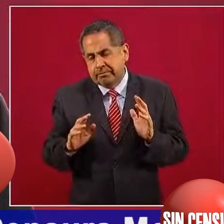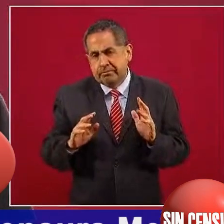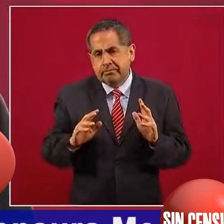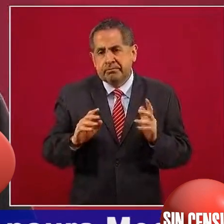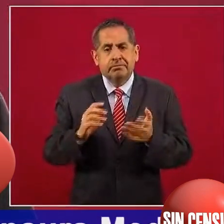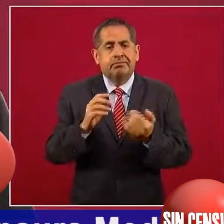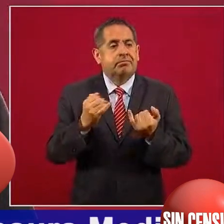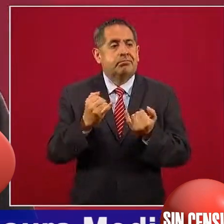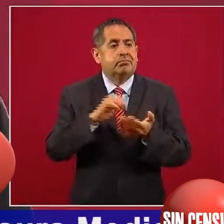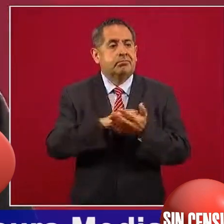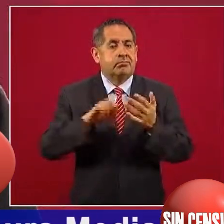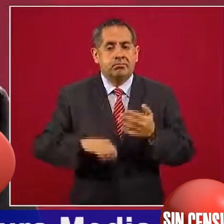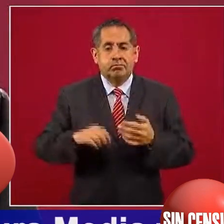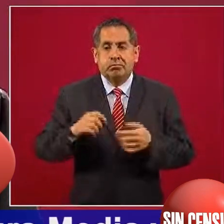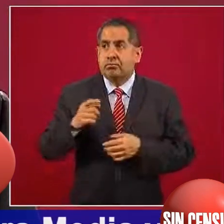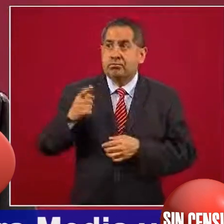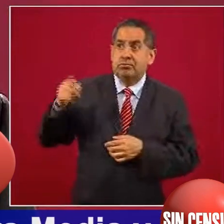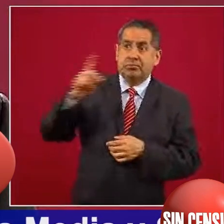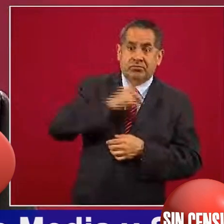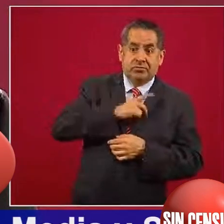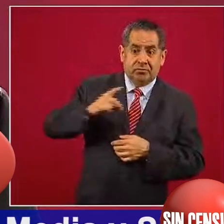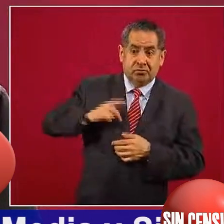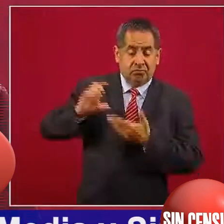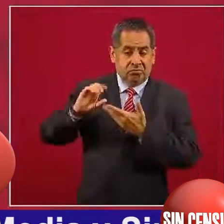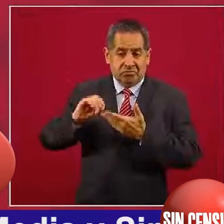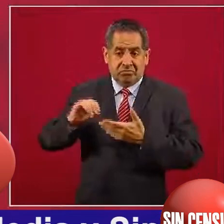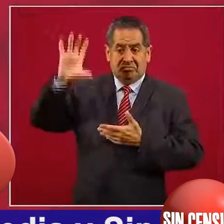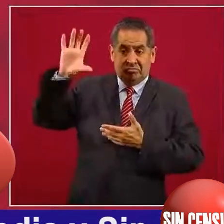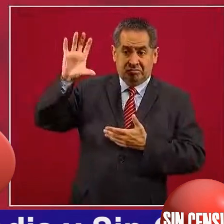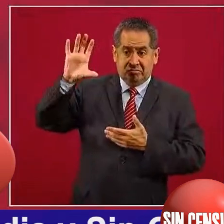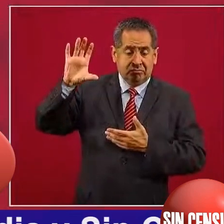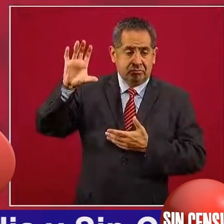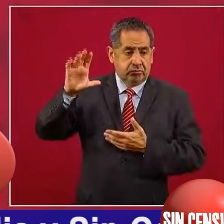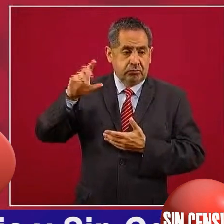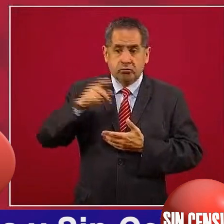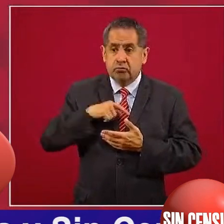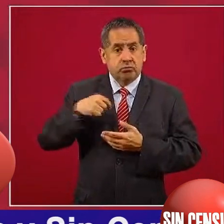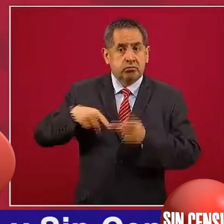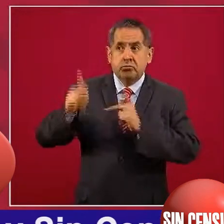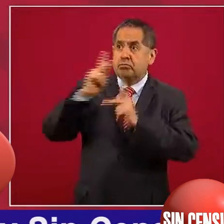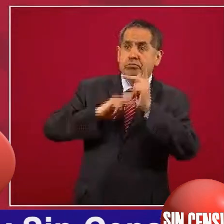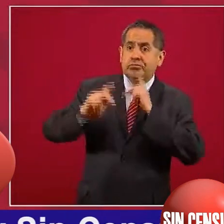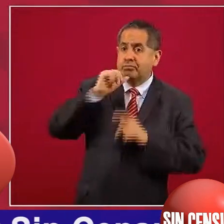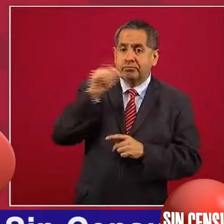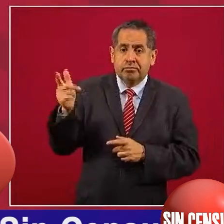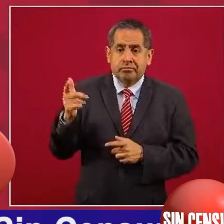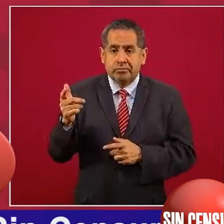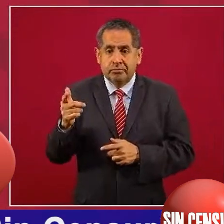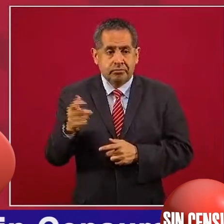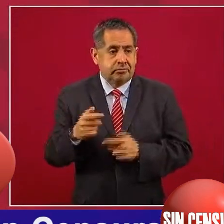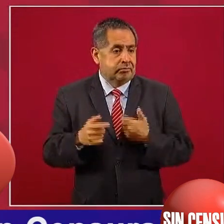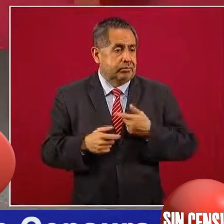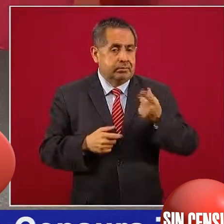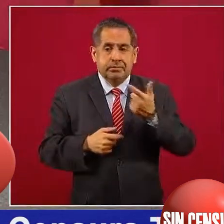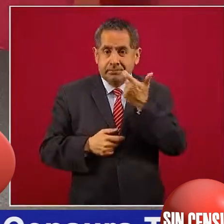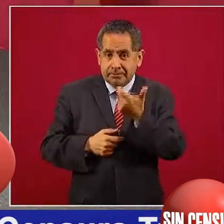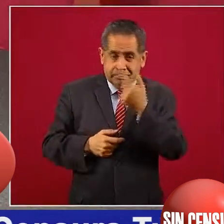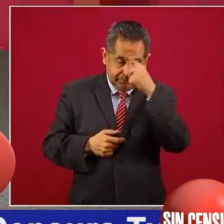porque aumenta la deuda sin que se contrate nueva deuda, solo por la caída de la